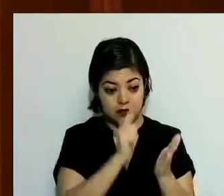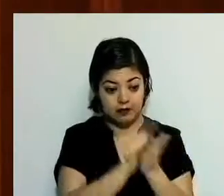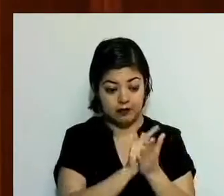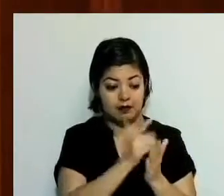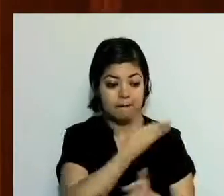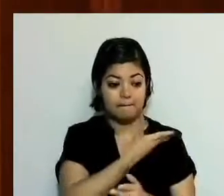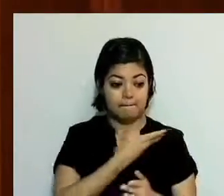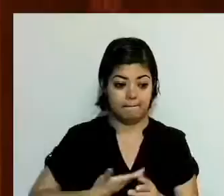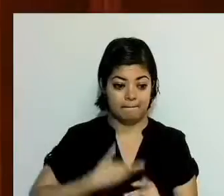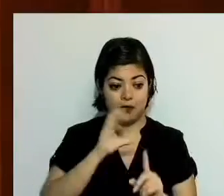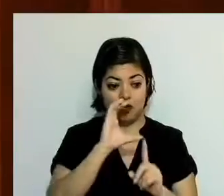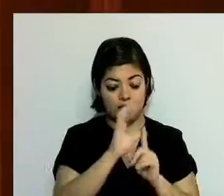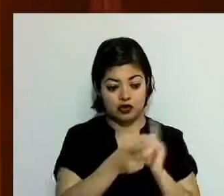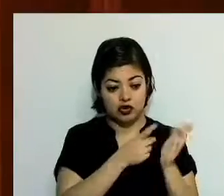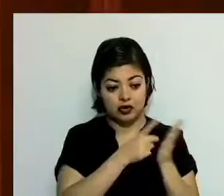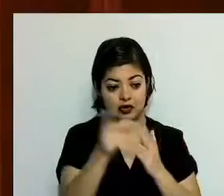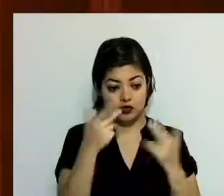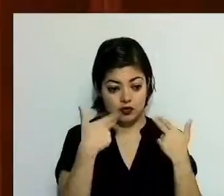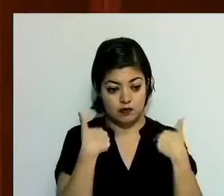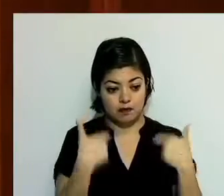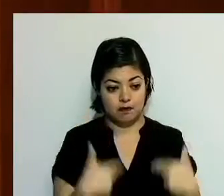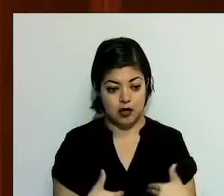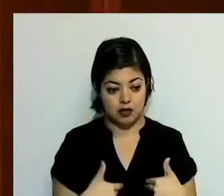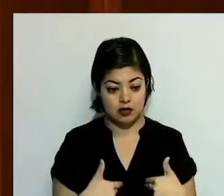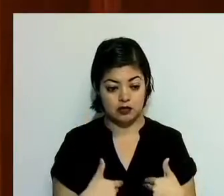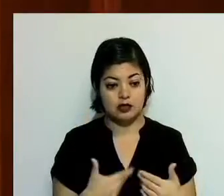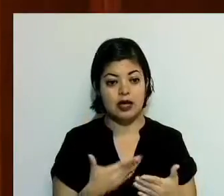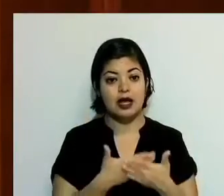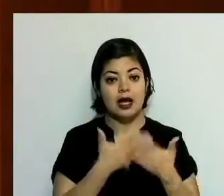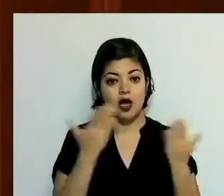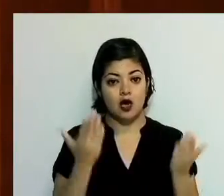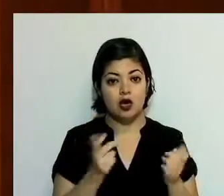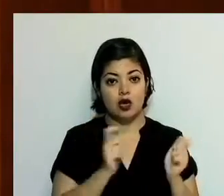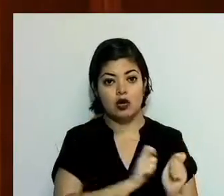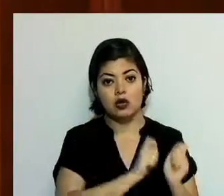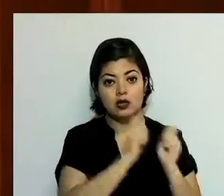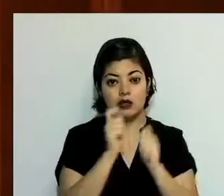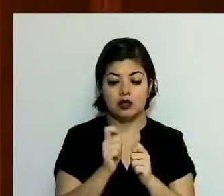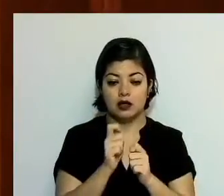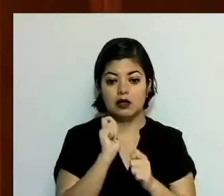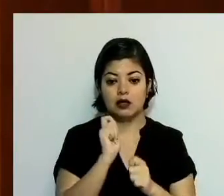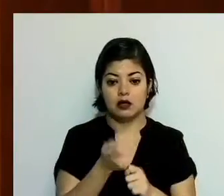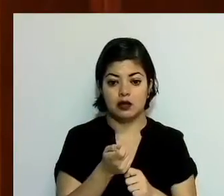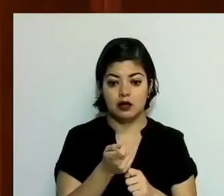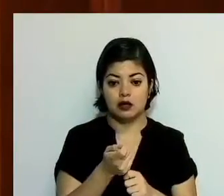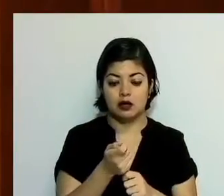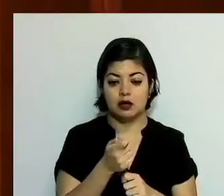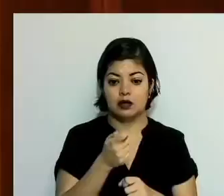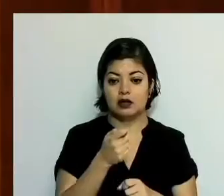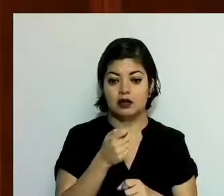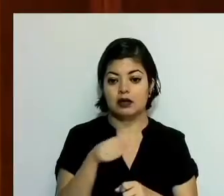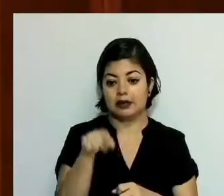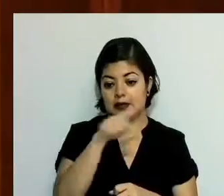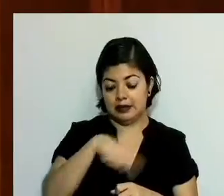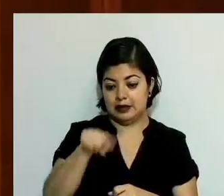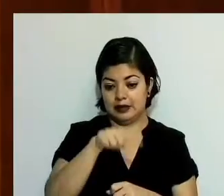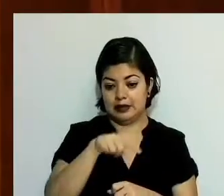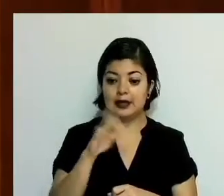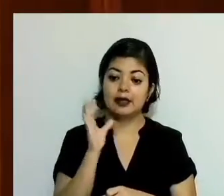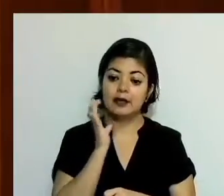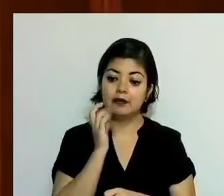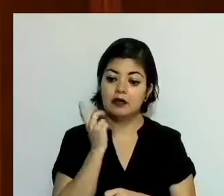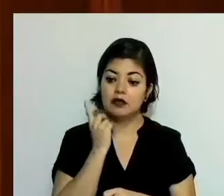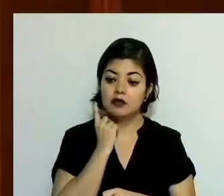de la Comisión de Derechos Humanos, corresponde a la 60ª legislatura, en cumplimiento del mandato